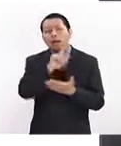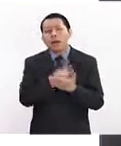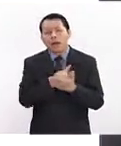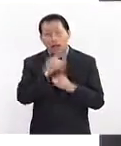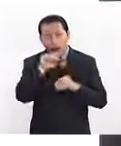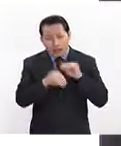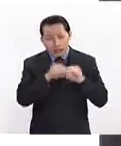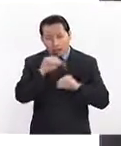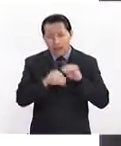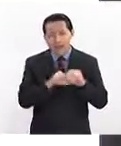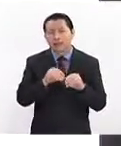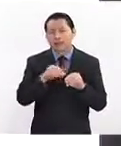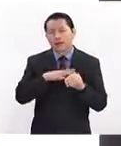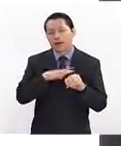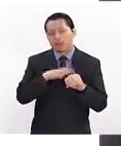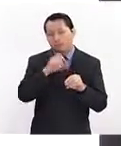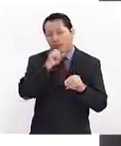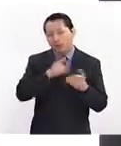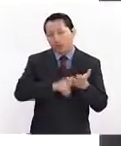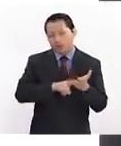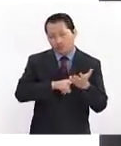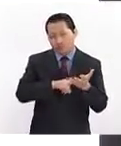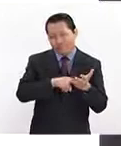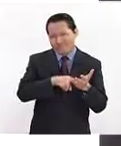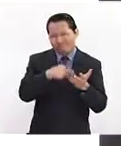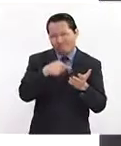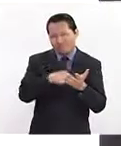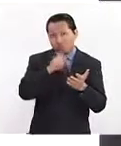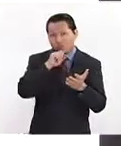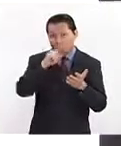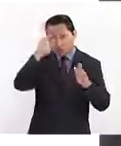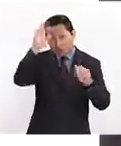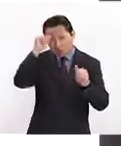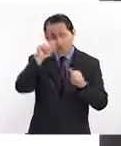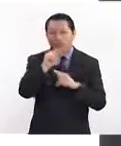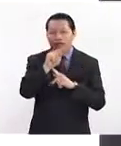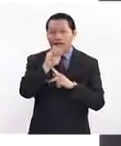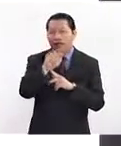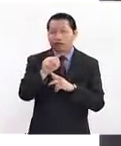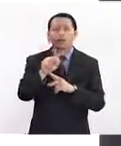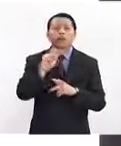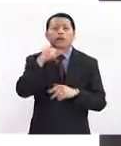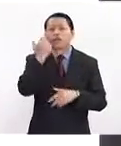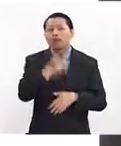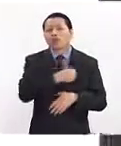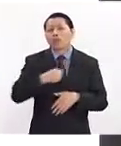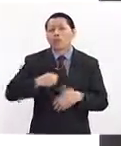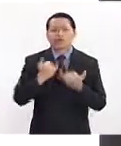legislación en el tratado. O sea, vamos, lo que quiere es, bueno, aceptar compromisos de